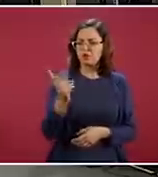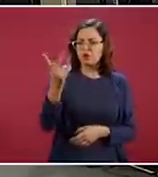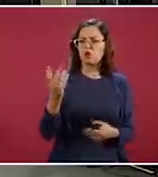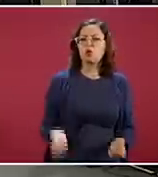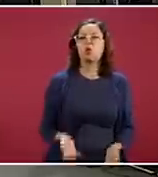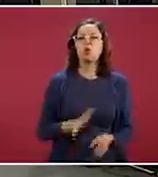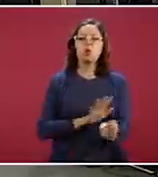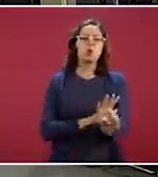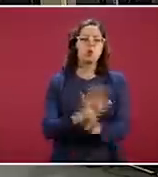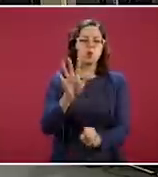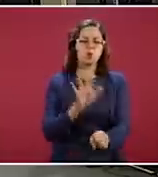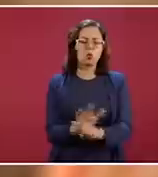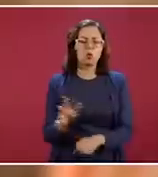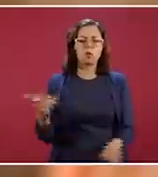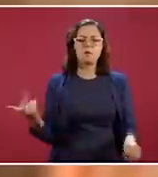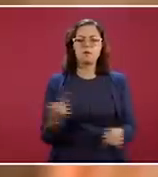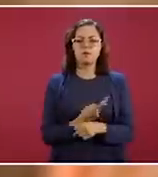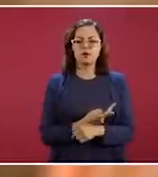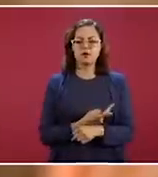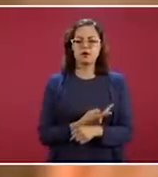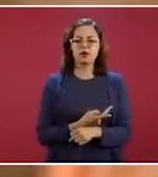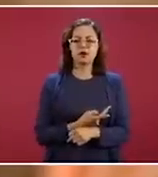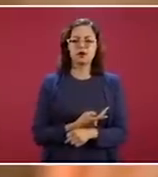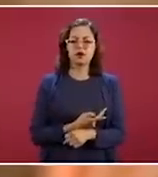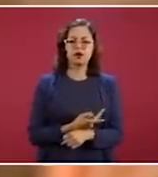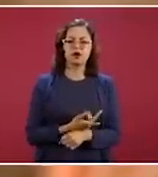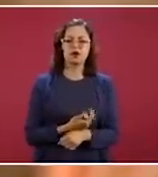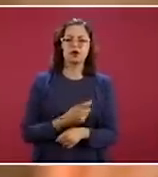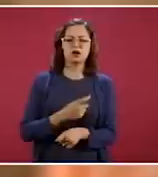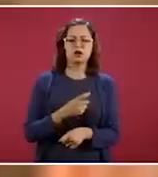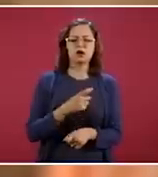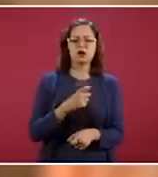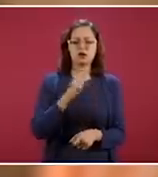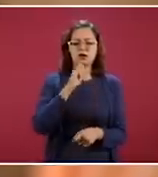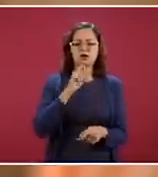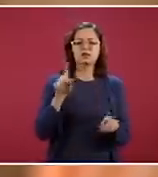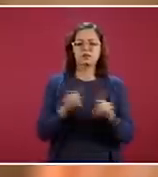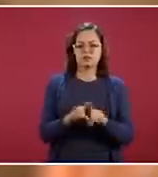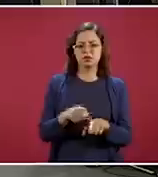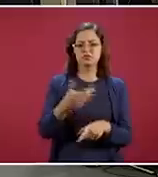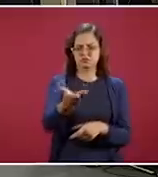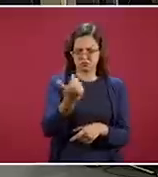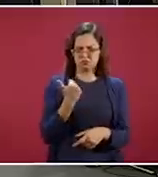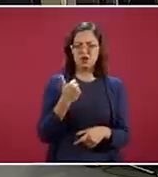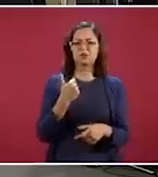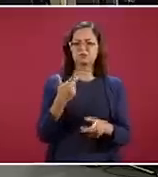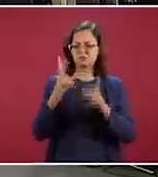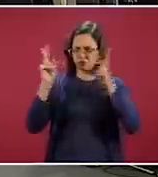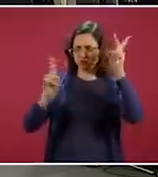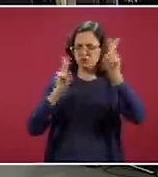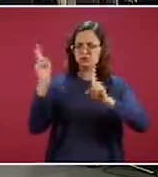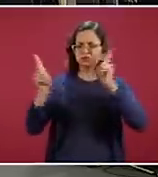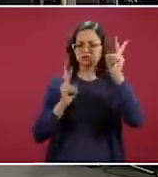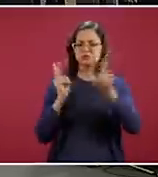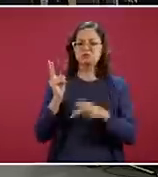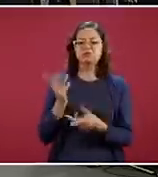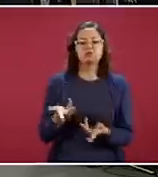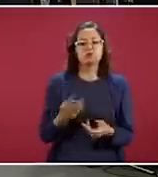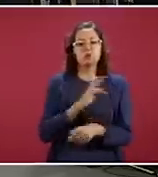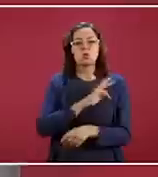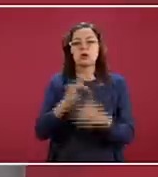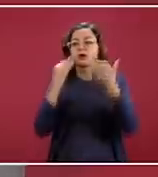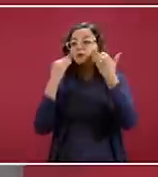es el acontecimiento, y le invito para que haga una visita y dé su versión